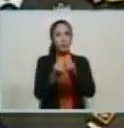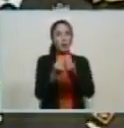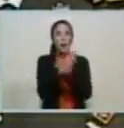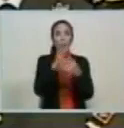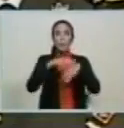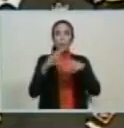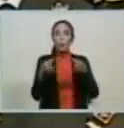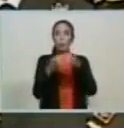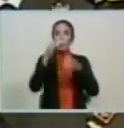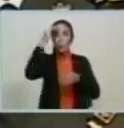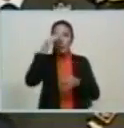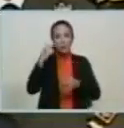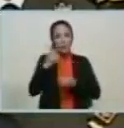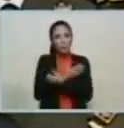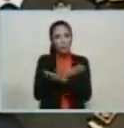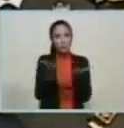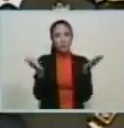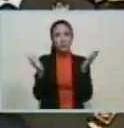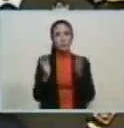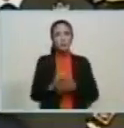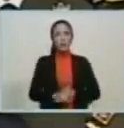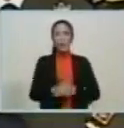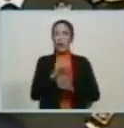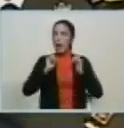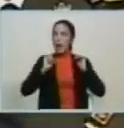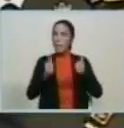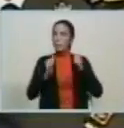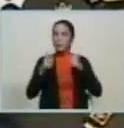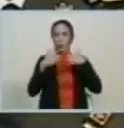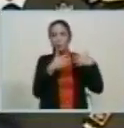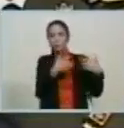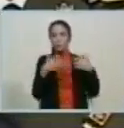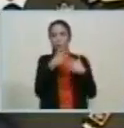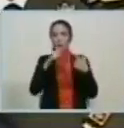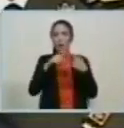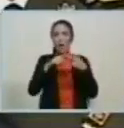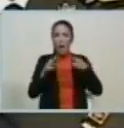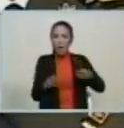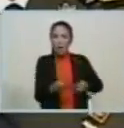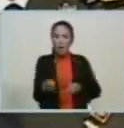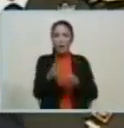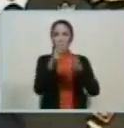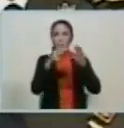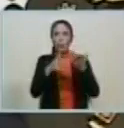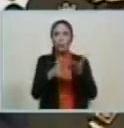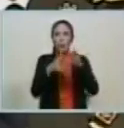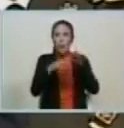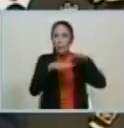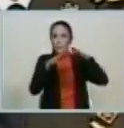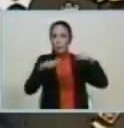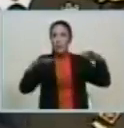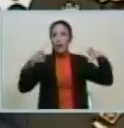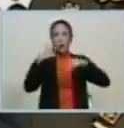Militar nació en combate, en ríos, lagos y